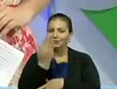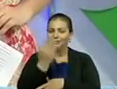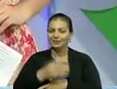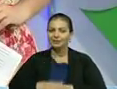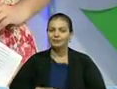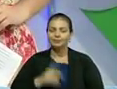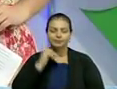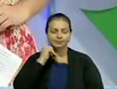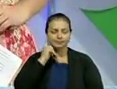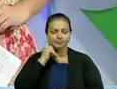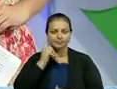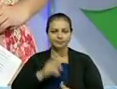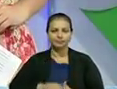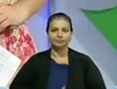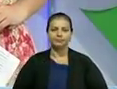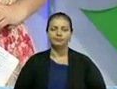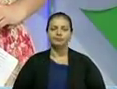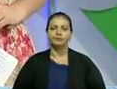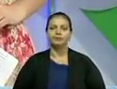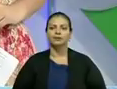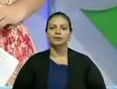escuchamos.